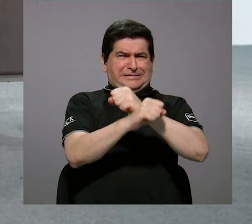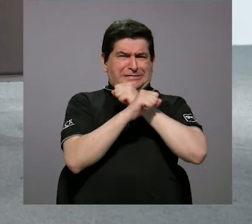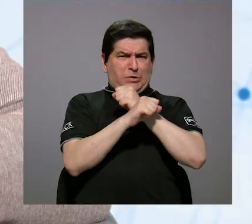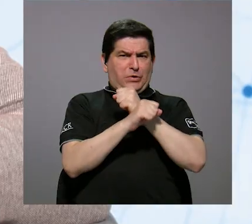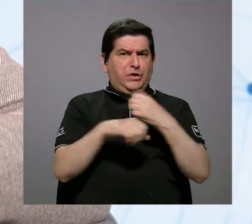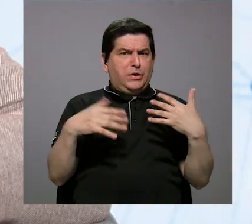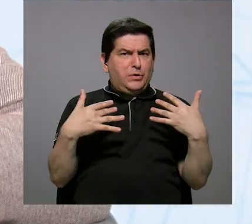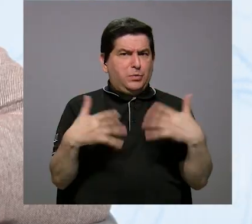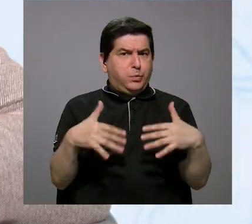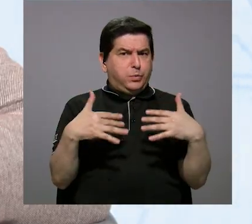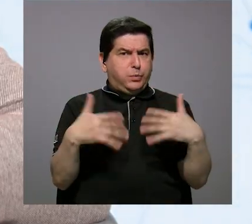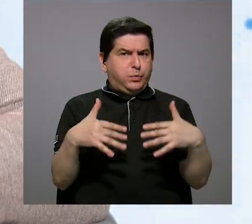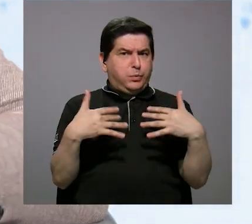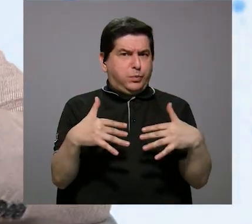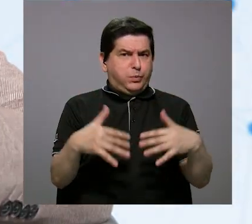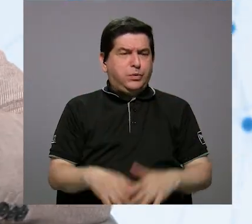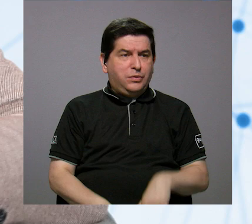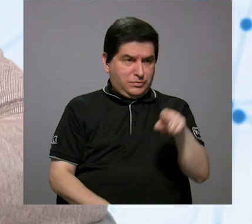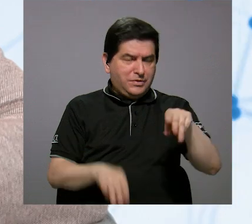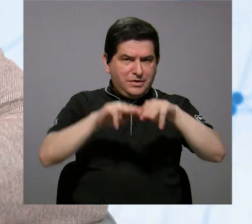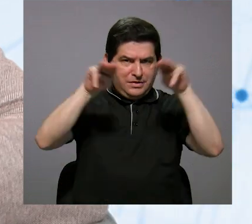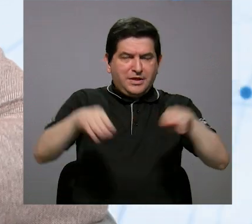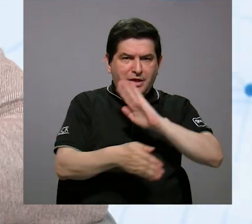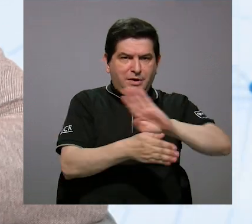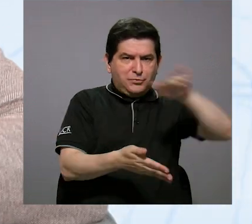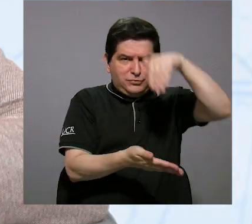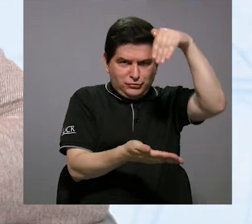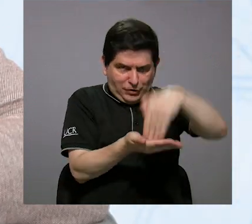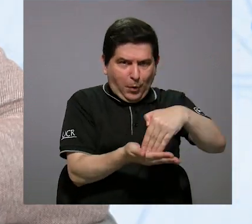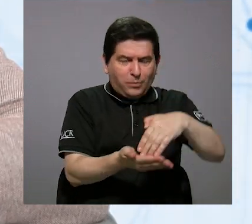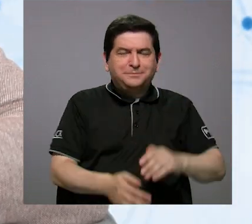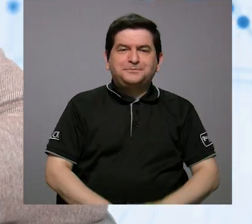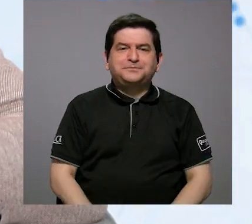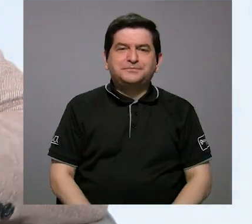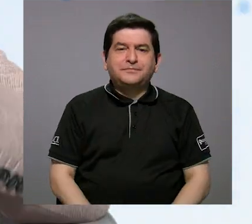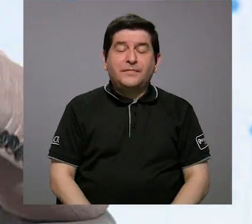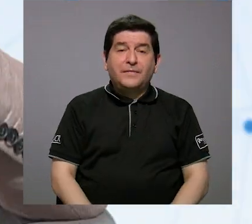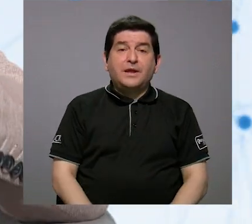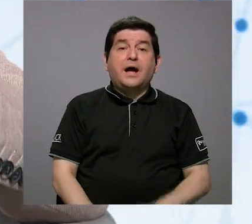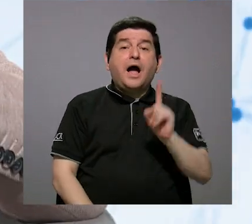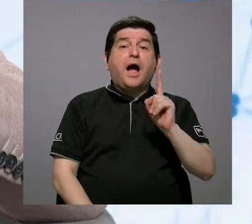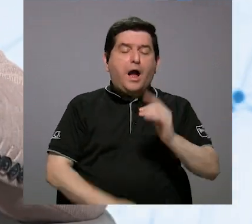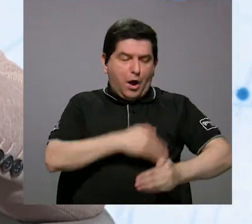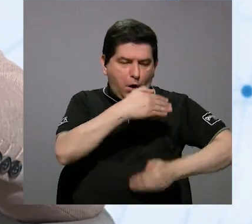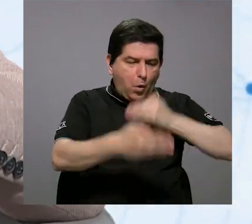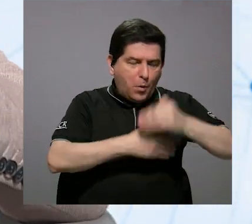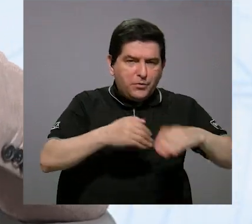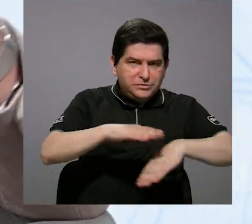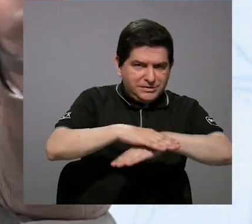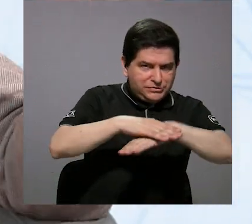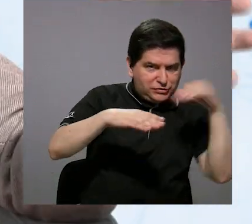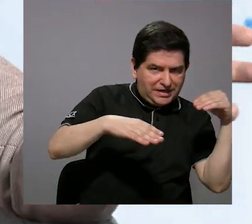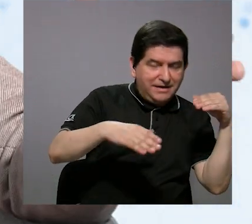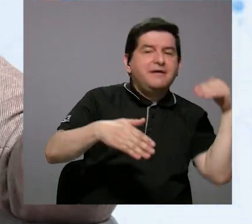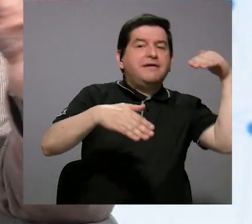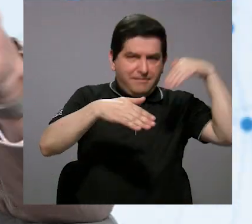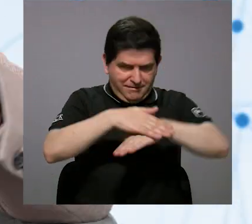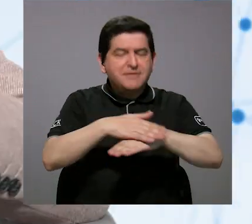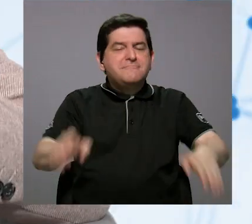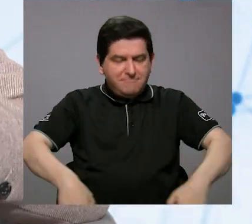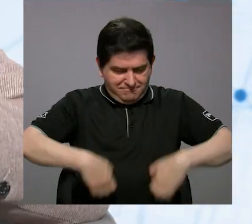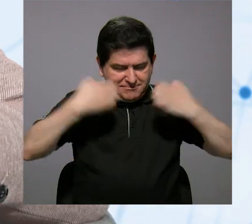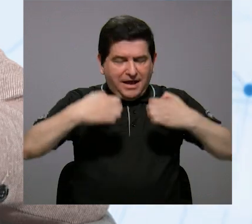seguridad de los museos del Banco Central. Y ya hay todo un protocolo de salida, un protocolo de